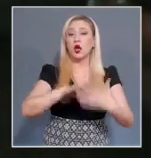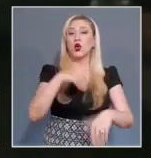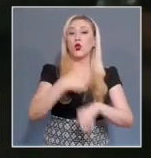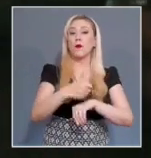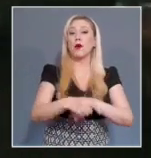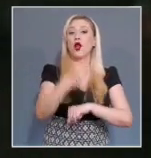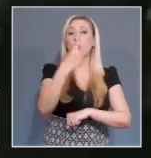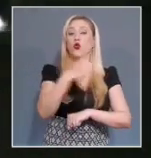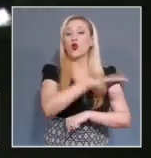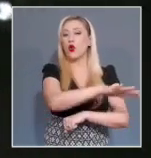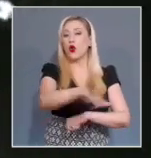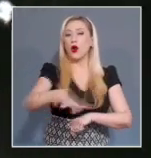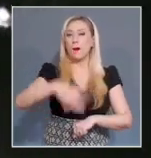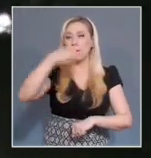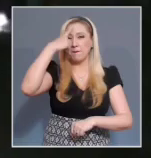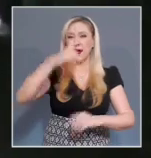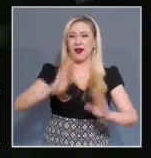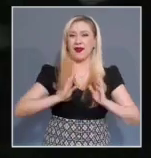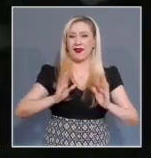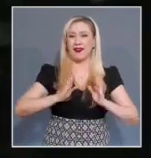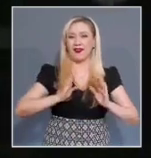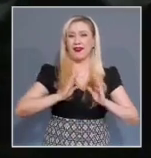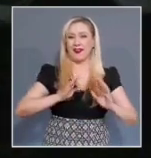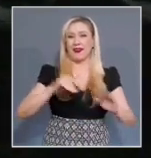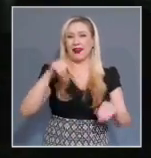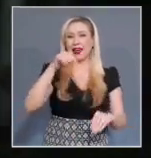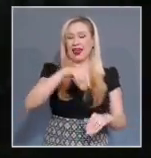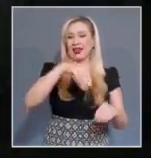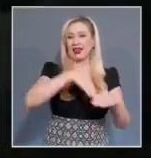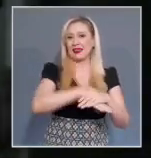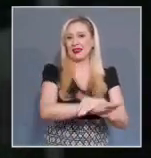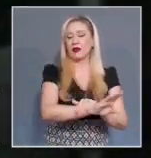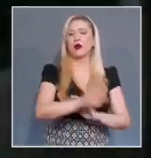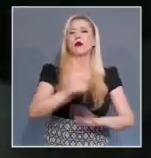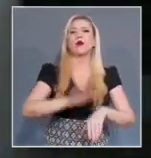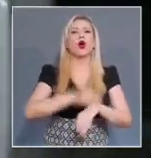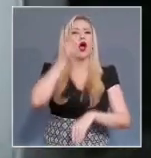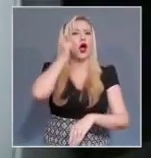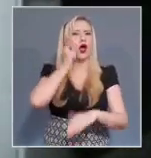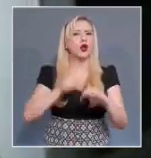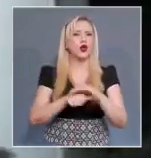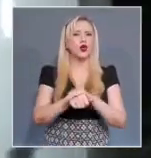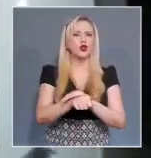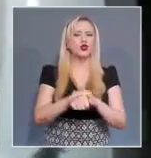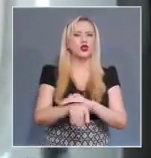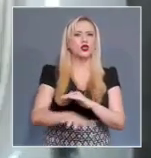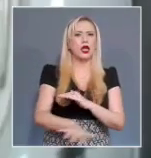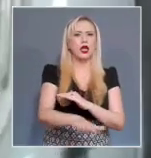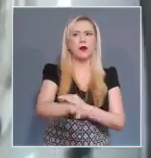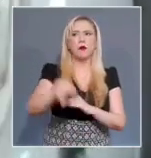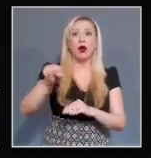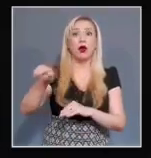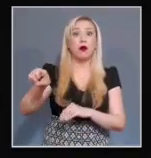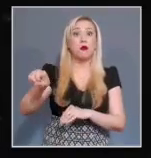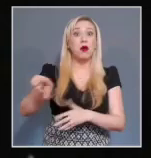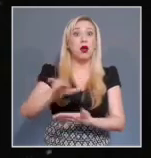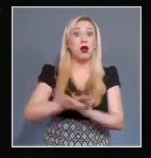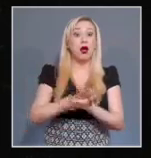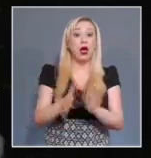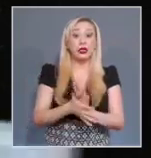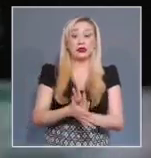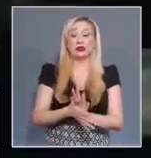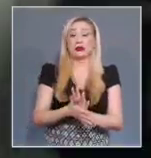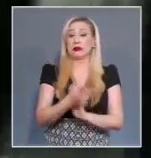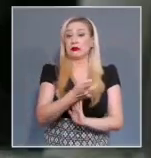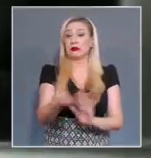presunta relación con la desaparición de los normalistas de Ayotzinapa. Son parte de las 16 órdenes de aprehensión giradas por el Juzgado Segundo